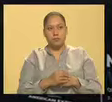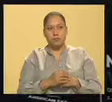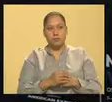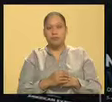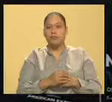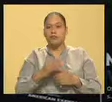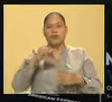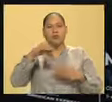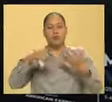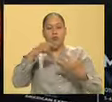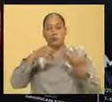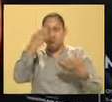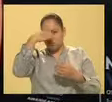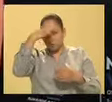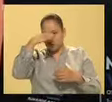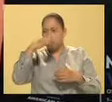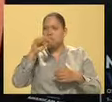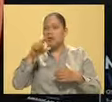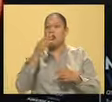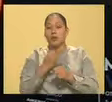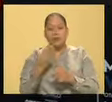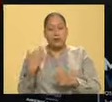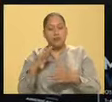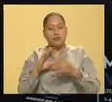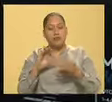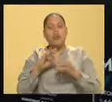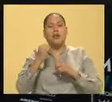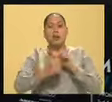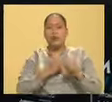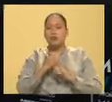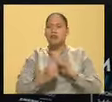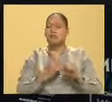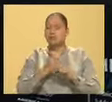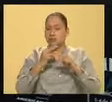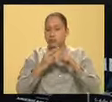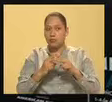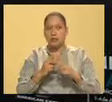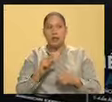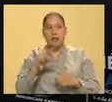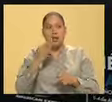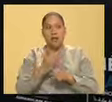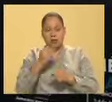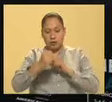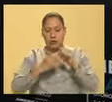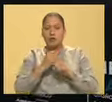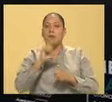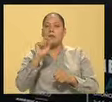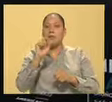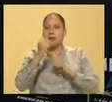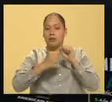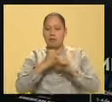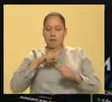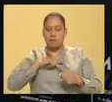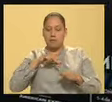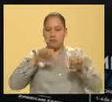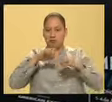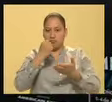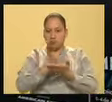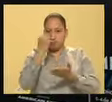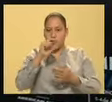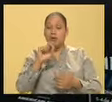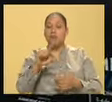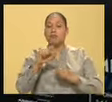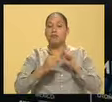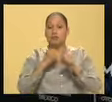La experiencia del mundo, y lo hablábamos hace unos momentos, ¿ya cuántos años de trayectoria? Este año cumplo 20 años con mi marca, cumplo